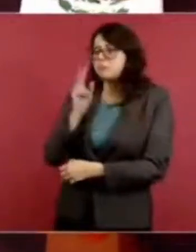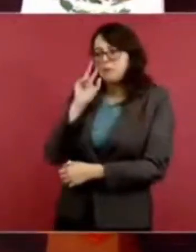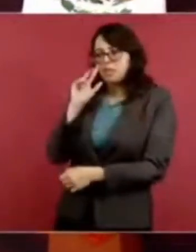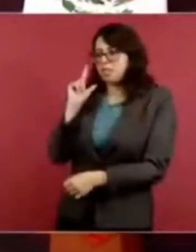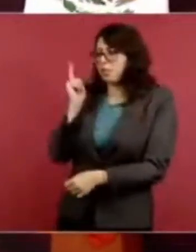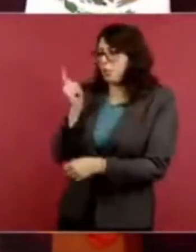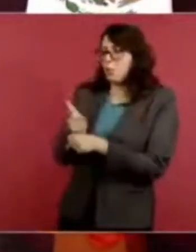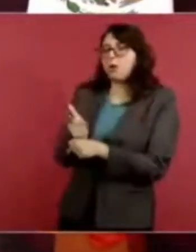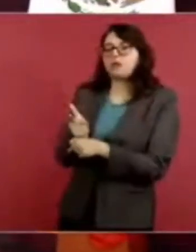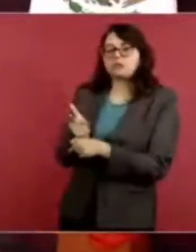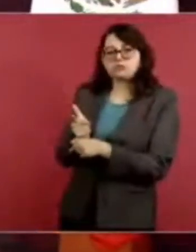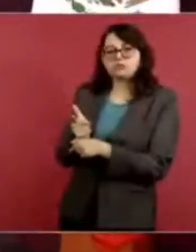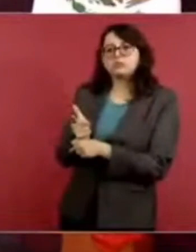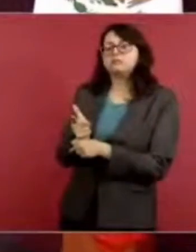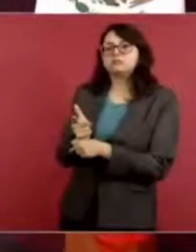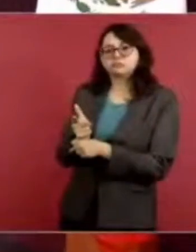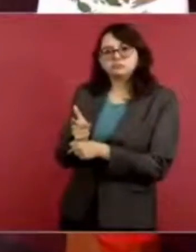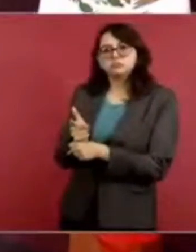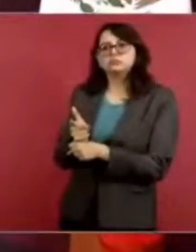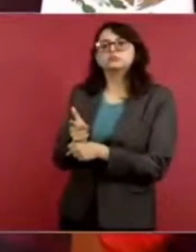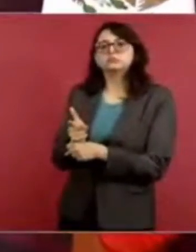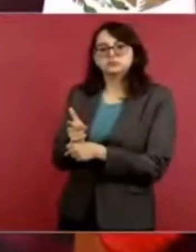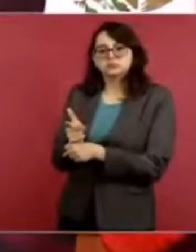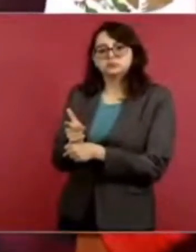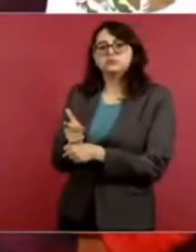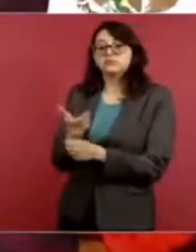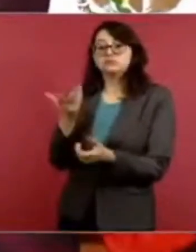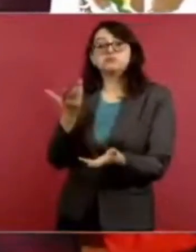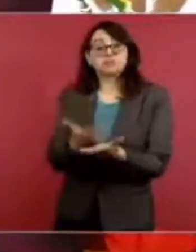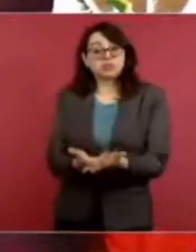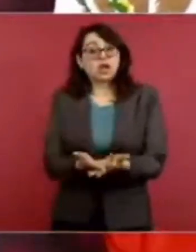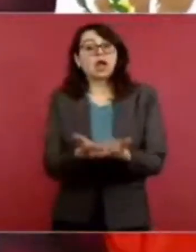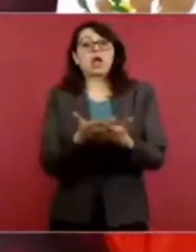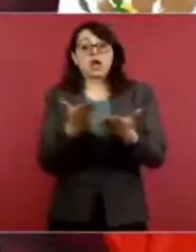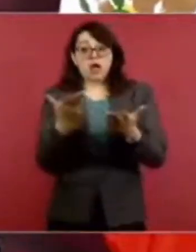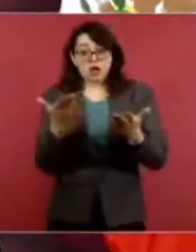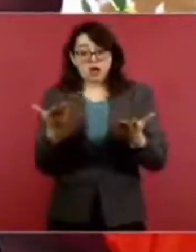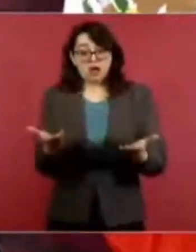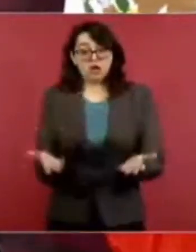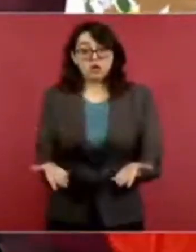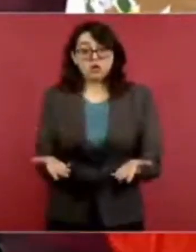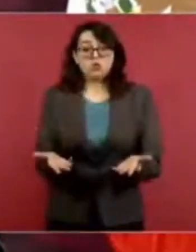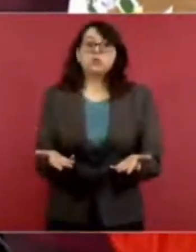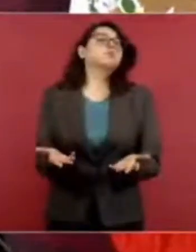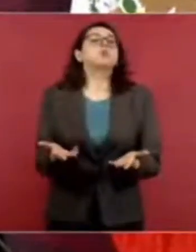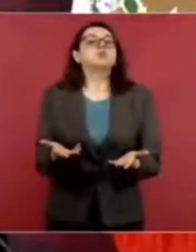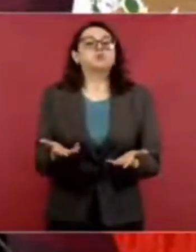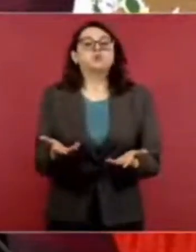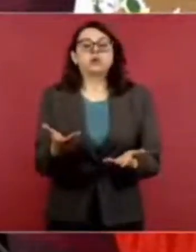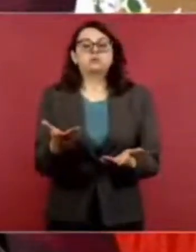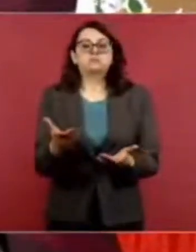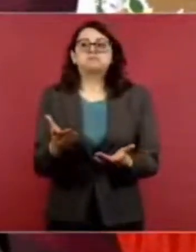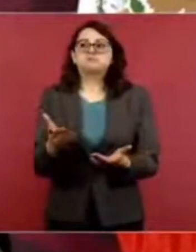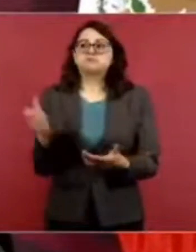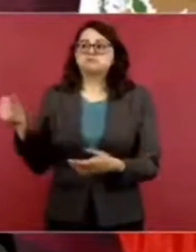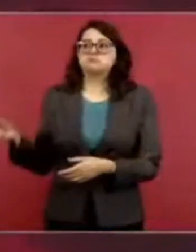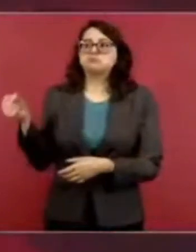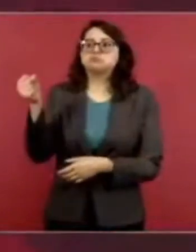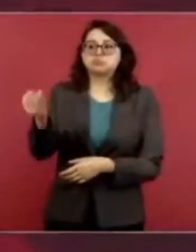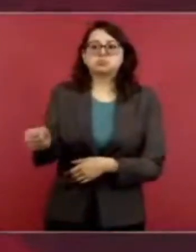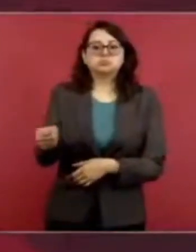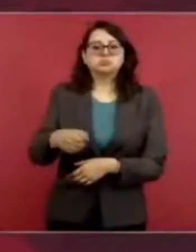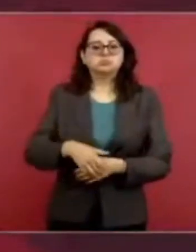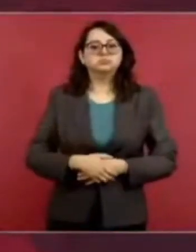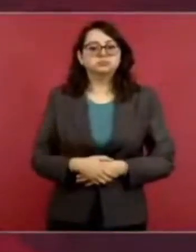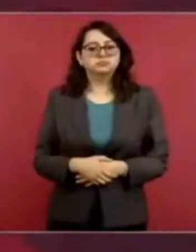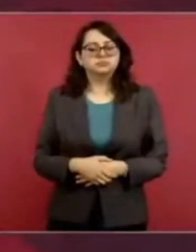y le reconocí eso, y ahora que luego también le reconocí